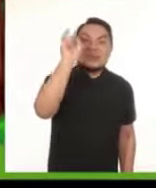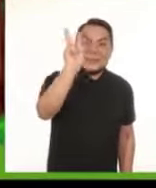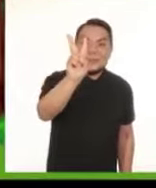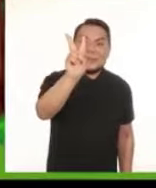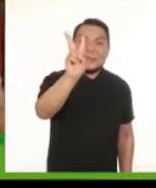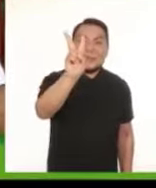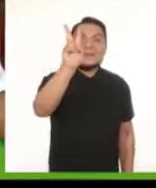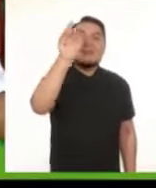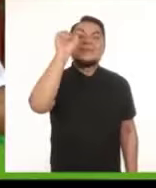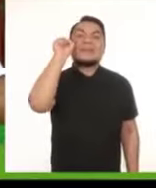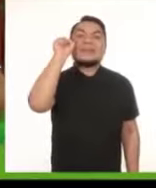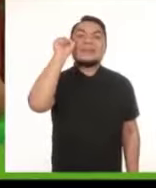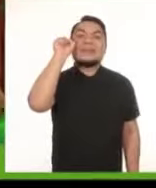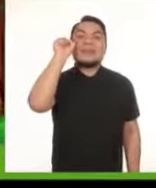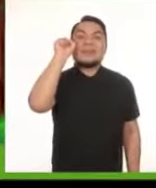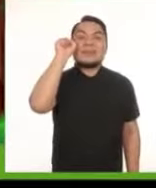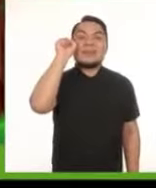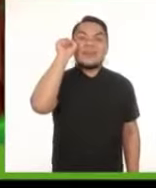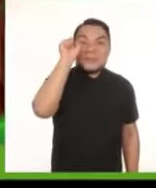2,